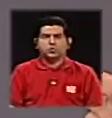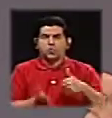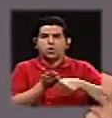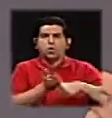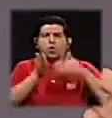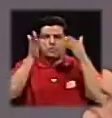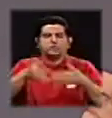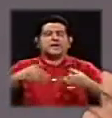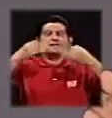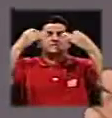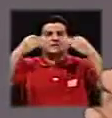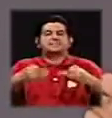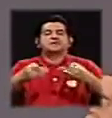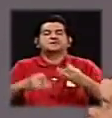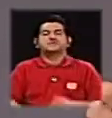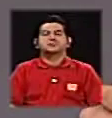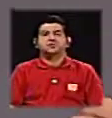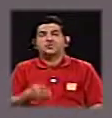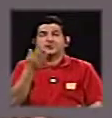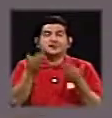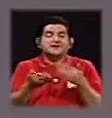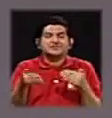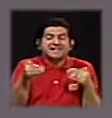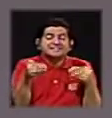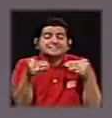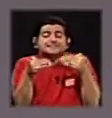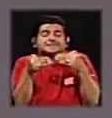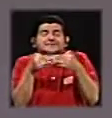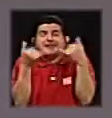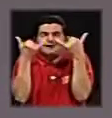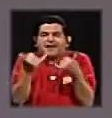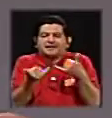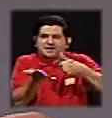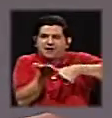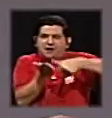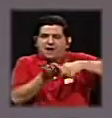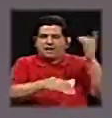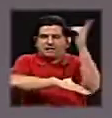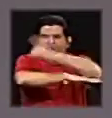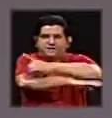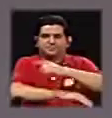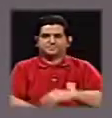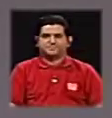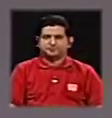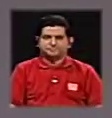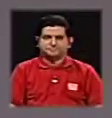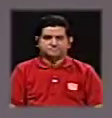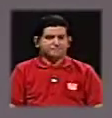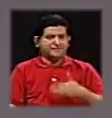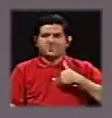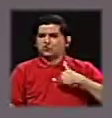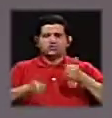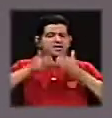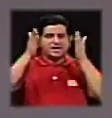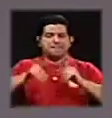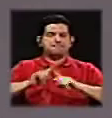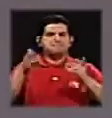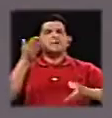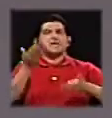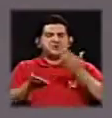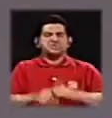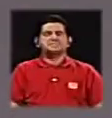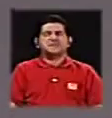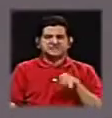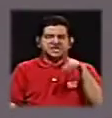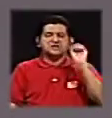elector tiende a decidir más cercano a las elecciones. Es decir, todavía no tienen candidato, pero probablemente lo